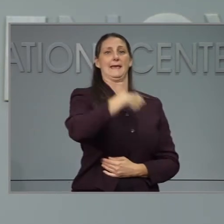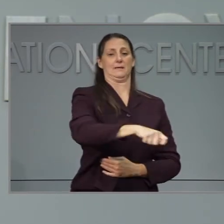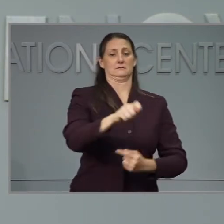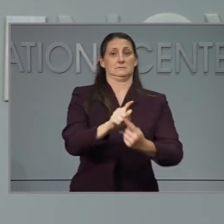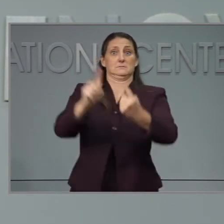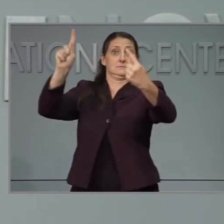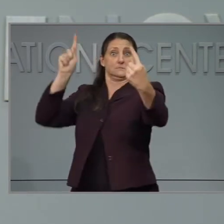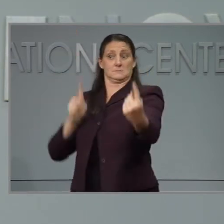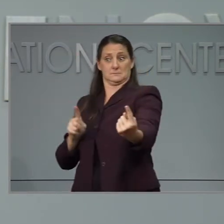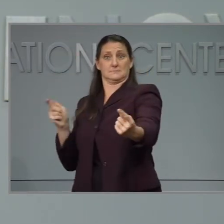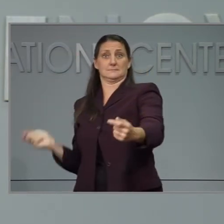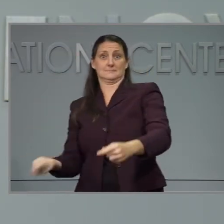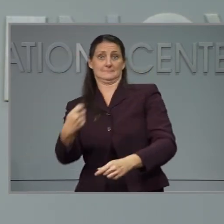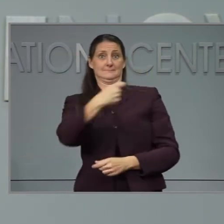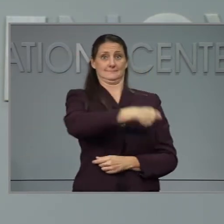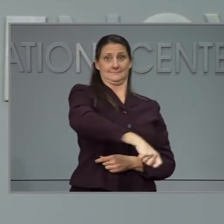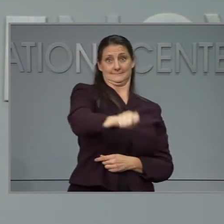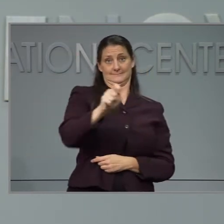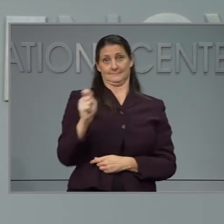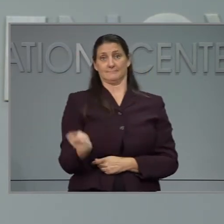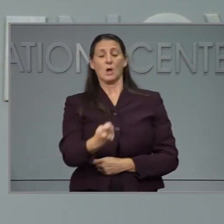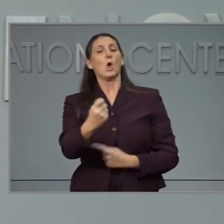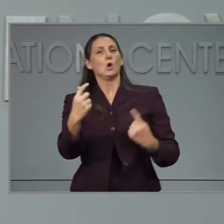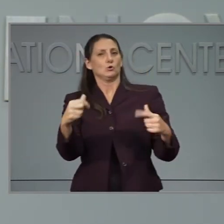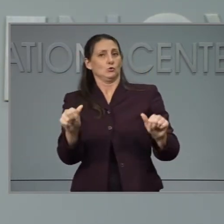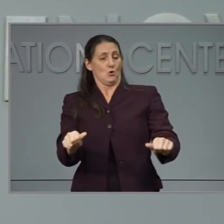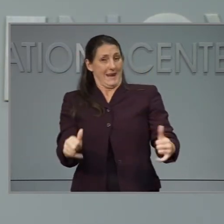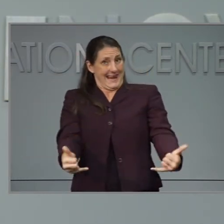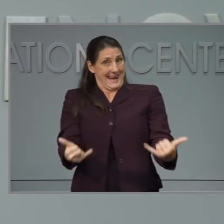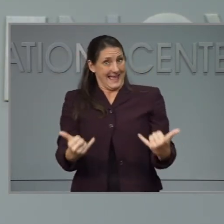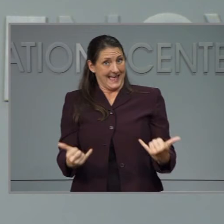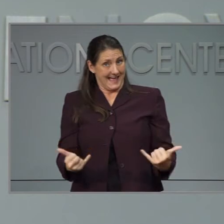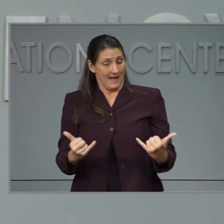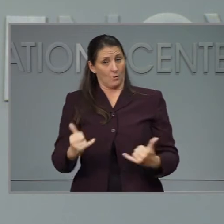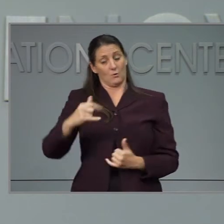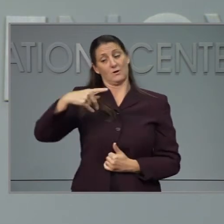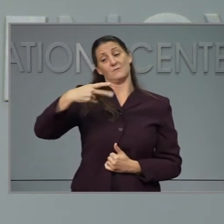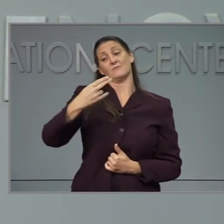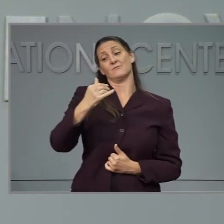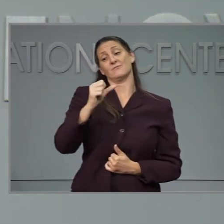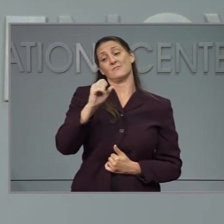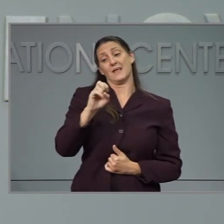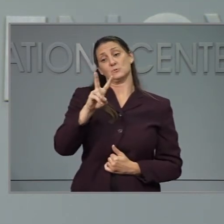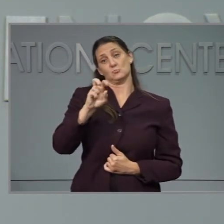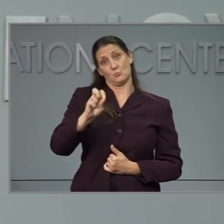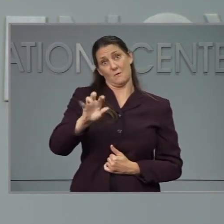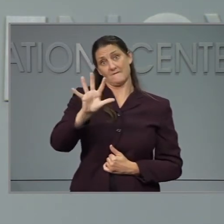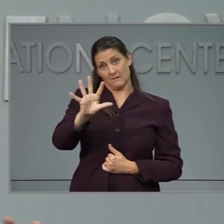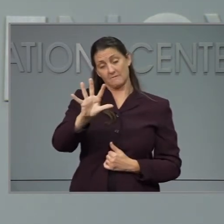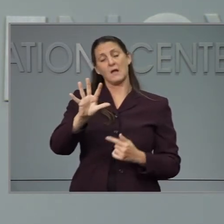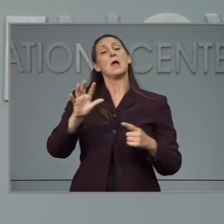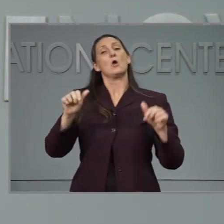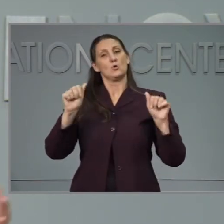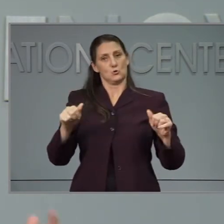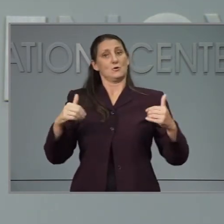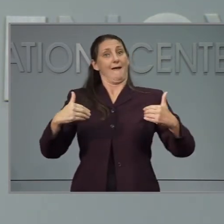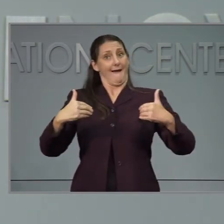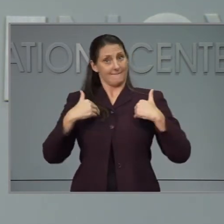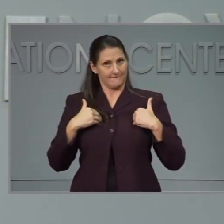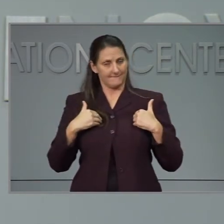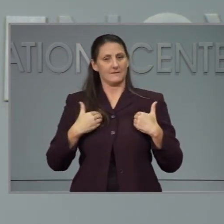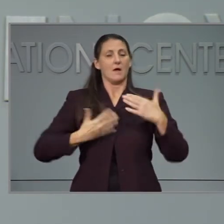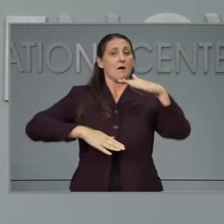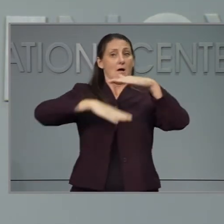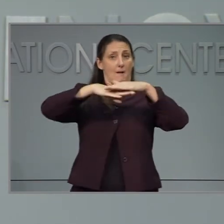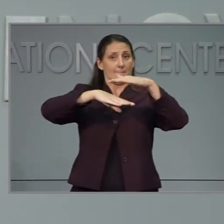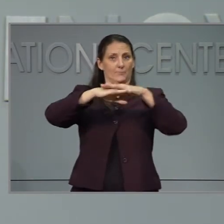estas nuevas reglas que se han ampliado, ahí puede haber hasta 50 personas como espectadores, siempre y cuando mantengan su